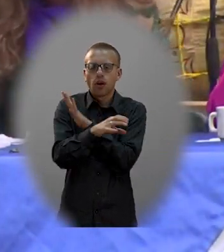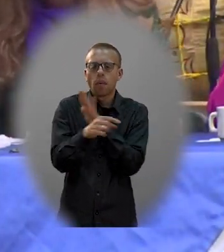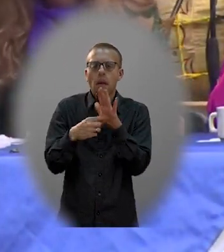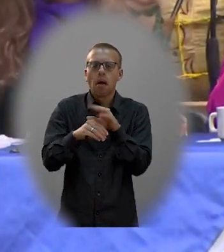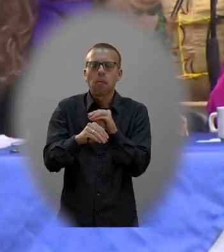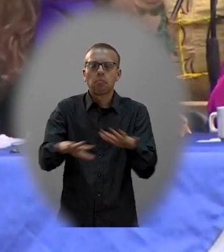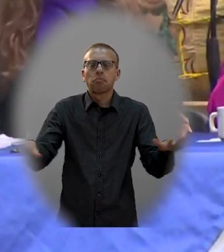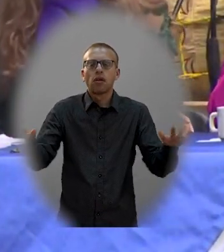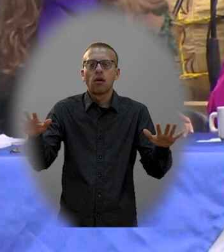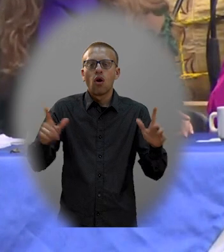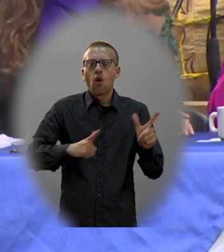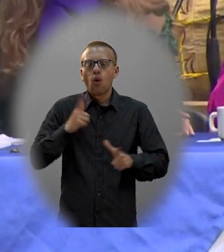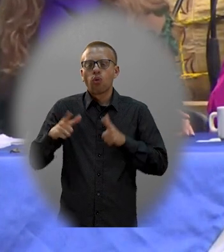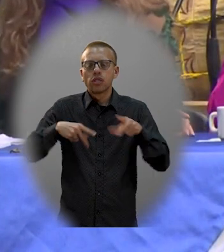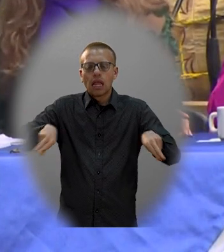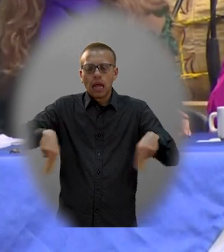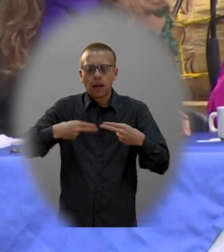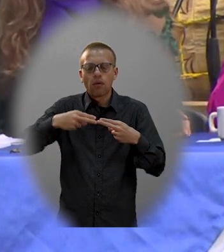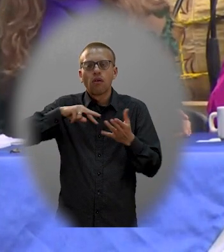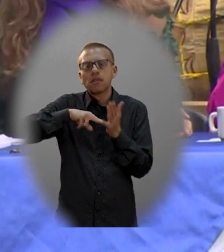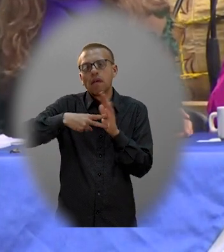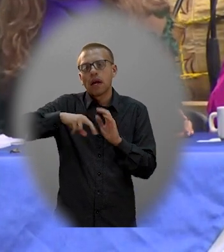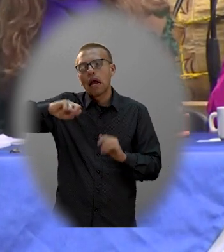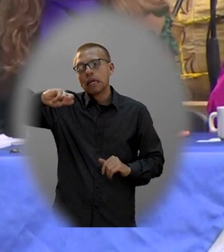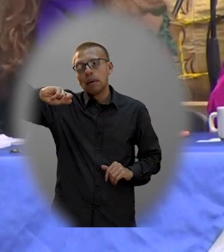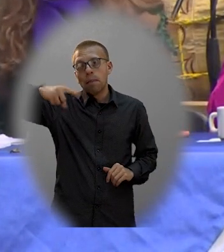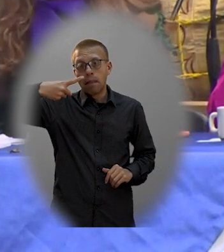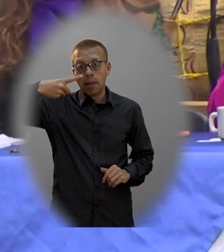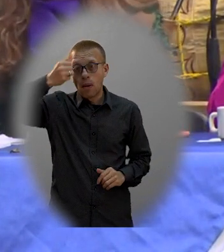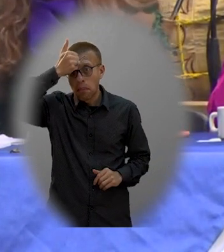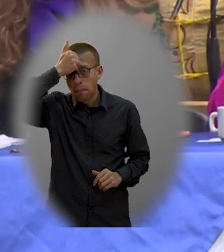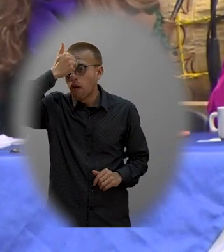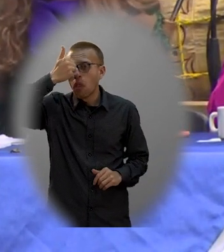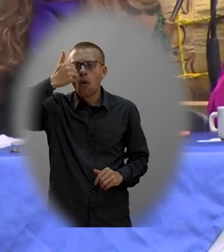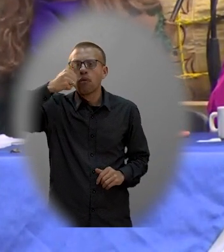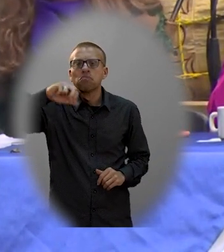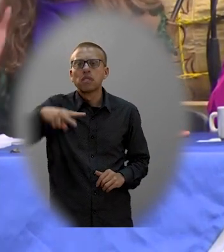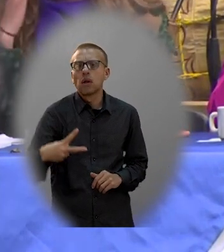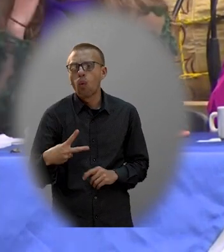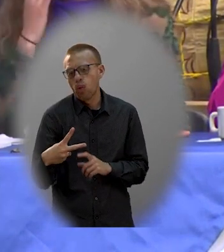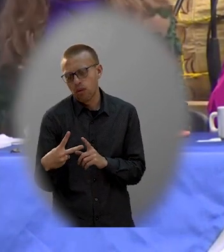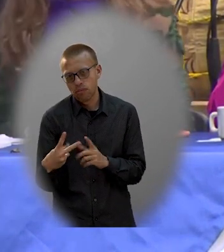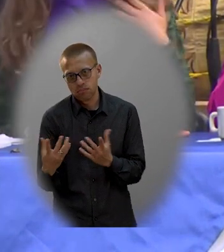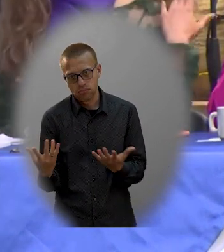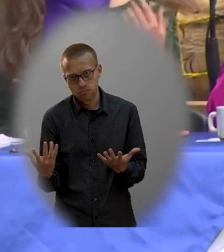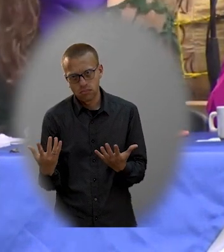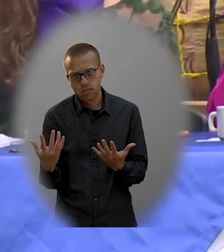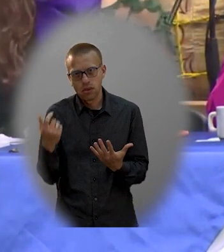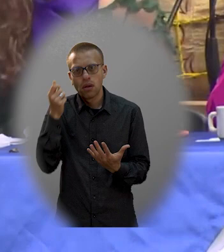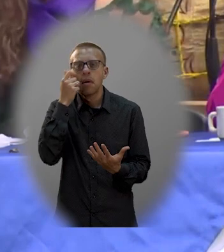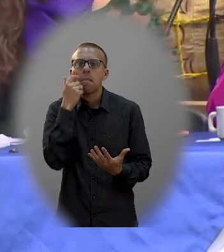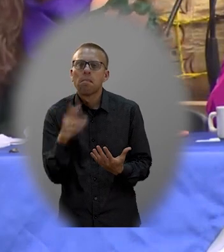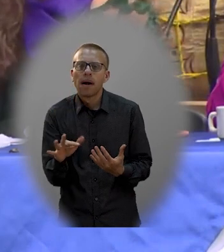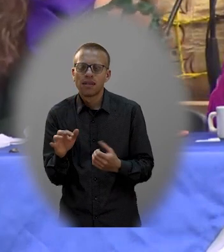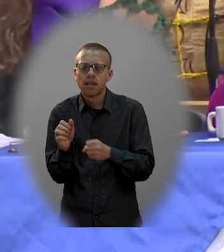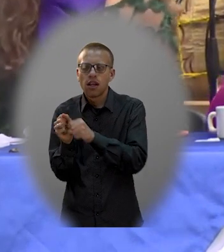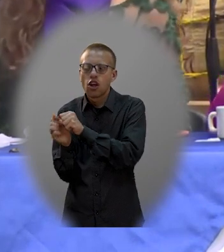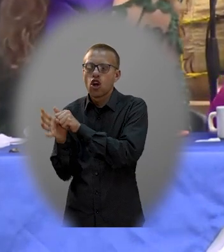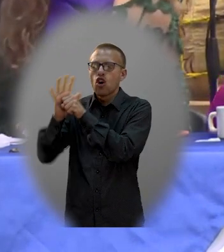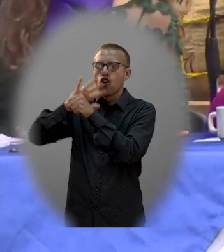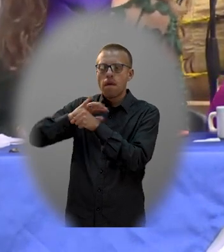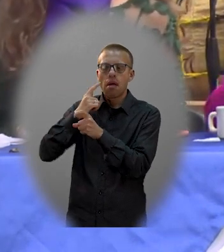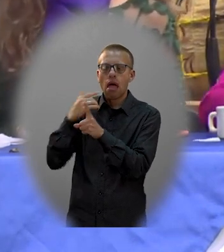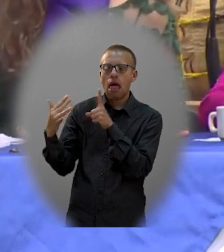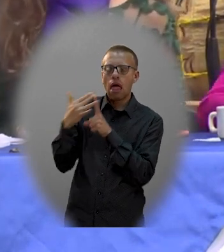género son luchas secundarias, que las disidencias del sexo-género aparecimos después de la pandemia, como que el COVID nos transmaricomió a todos y fue una